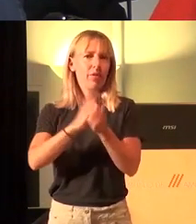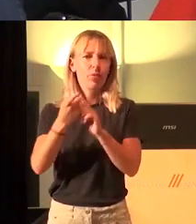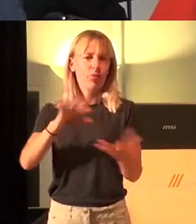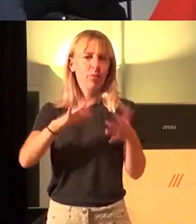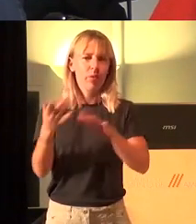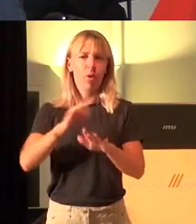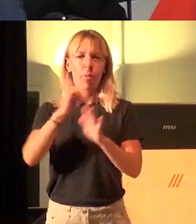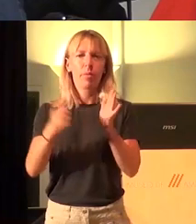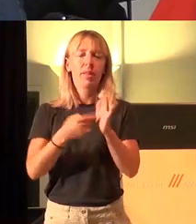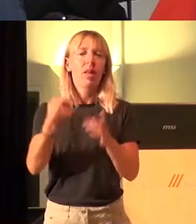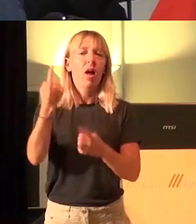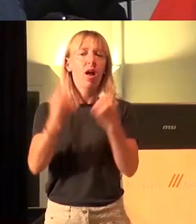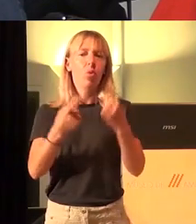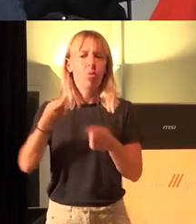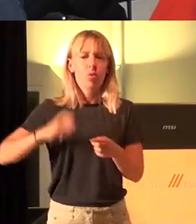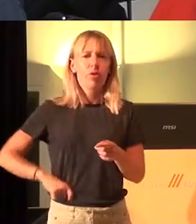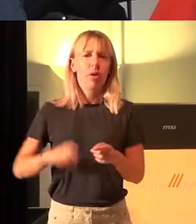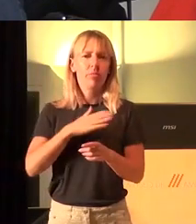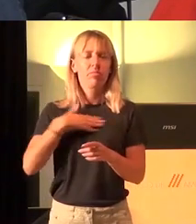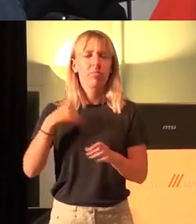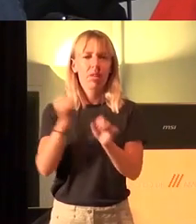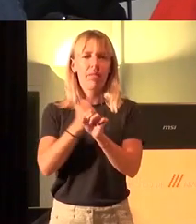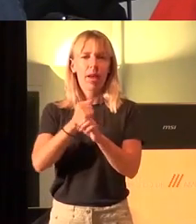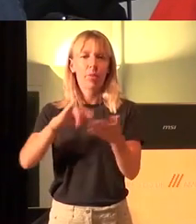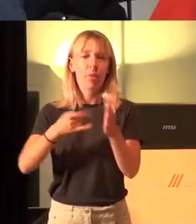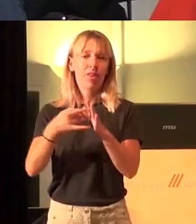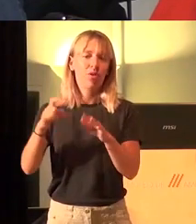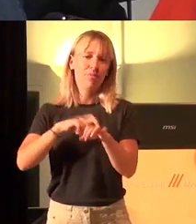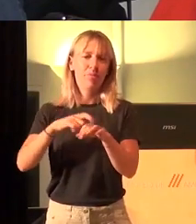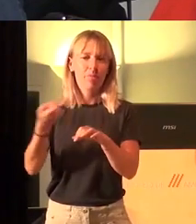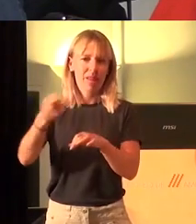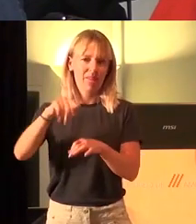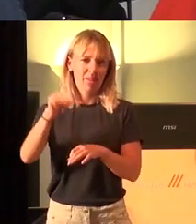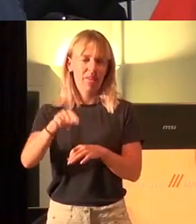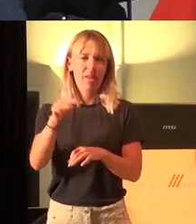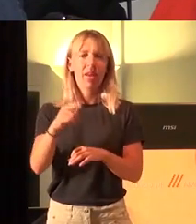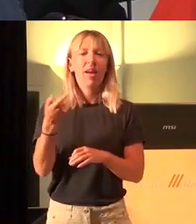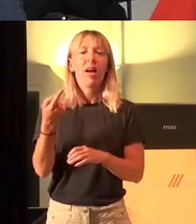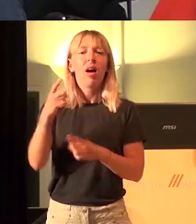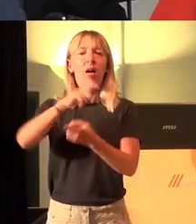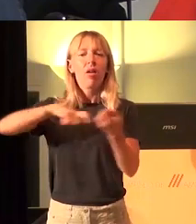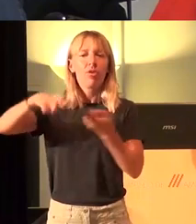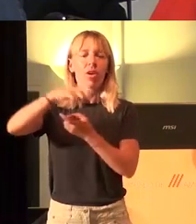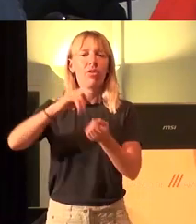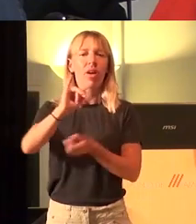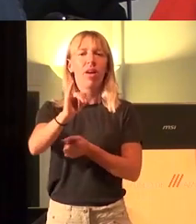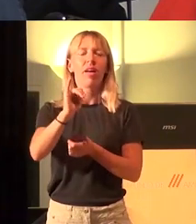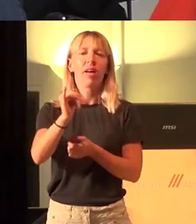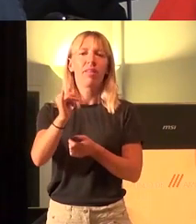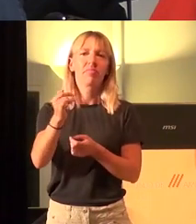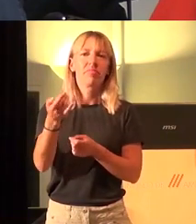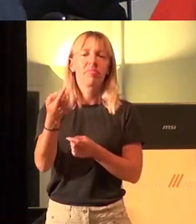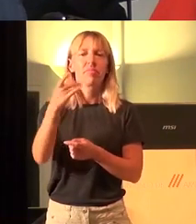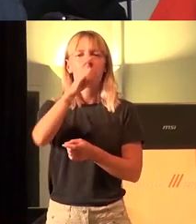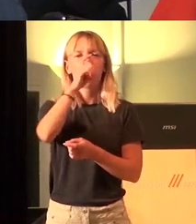algunos deciden dedicarse profesionalmente a proyectos de este tipo. Y tenemos cada año